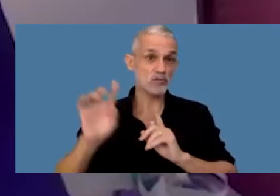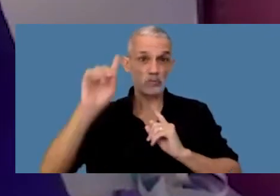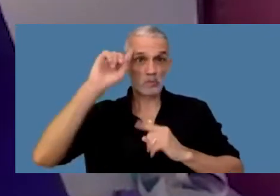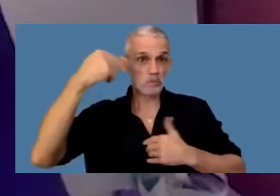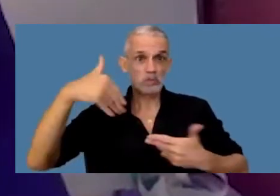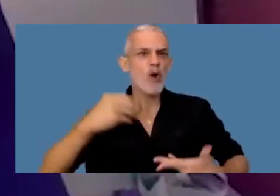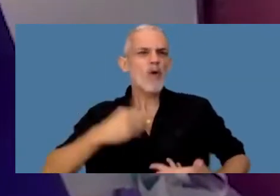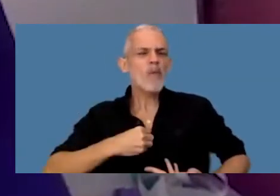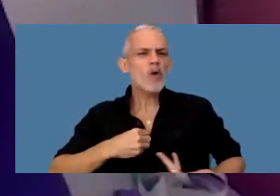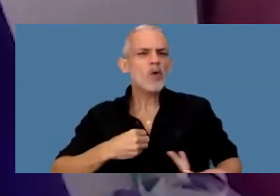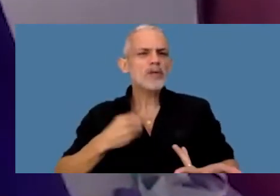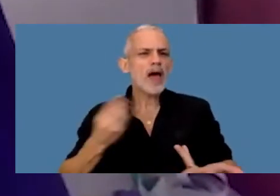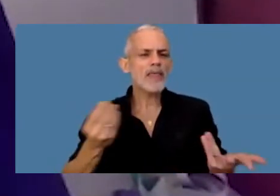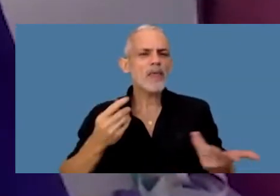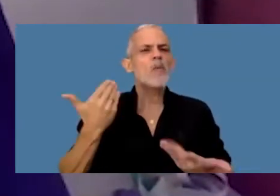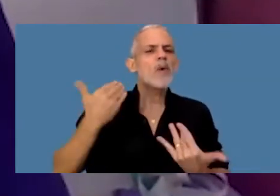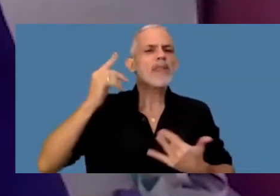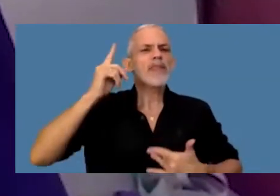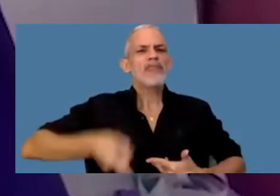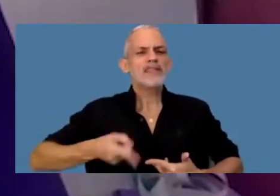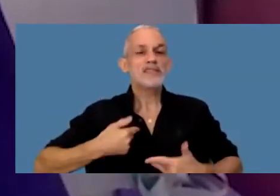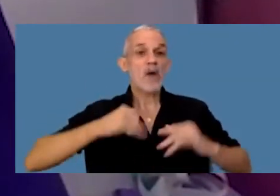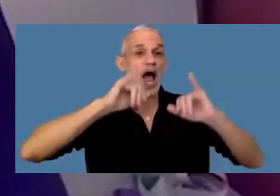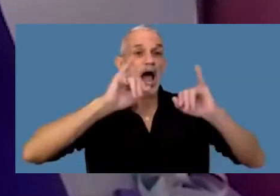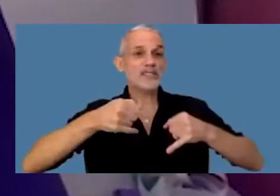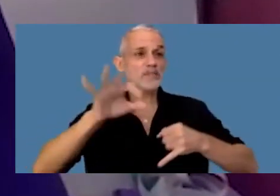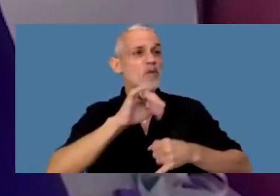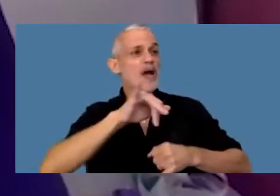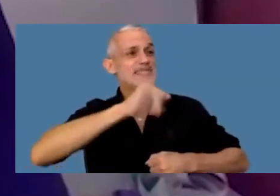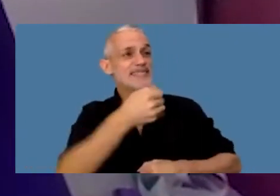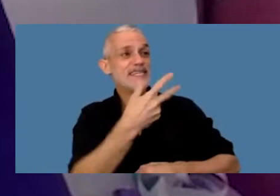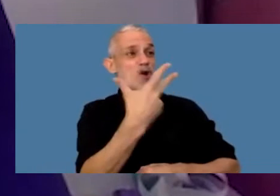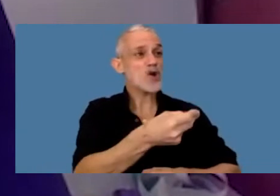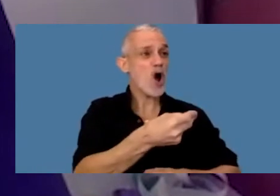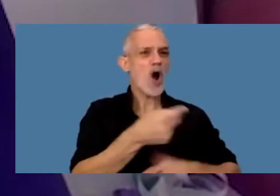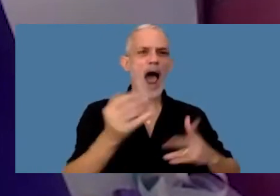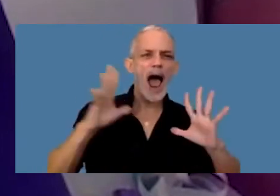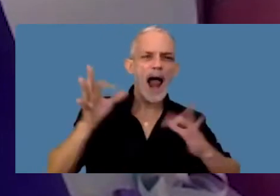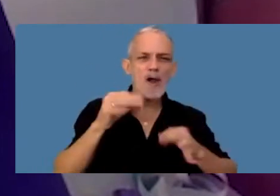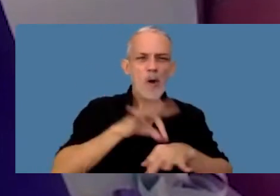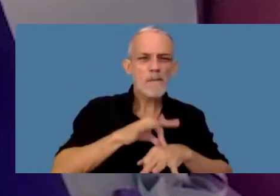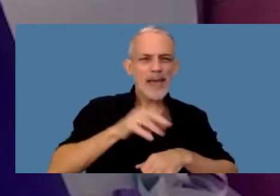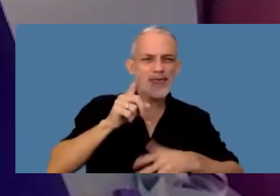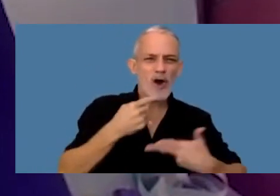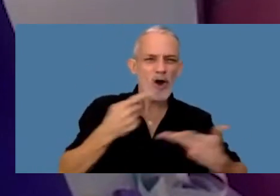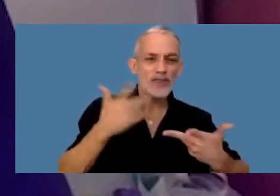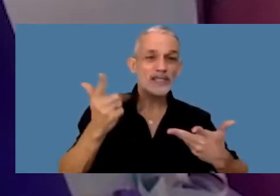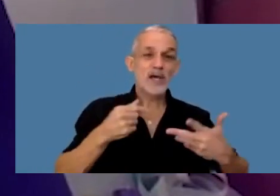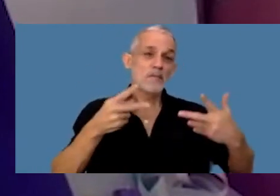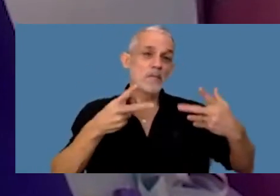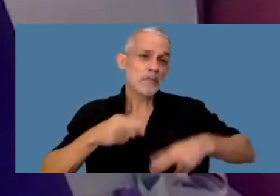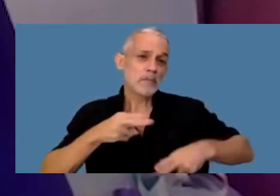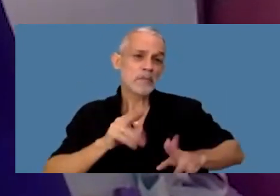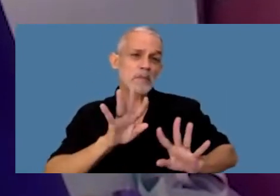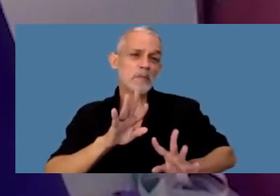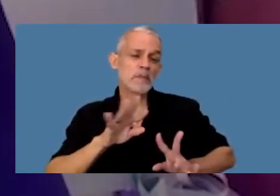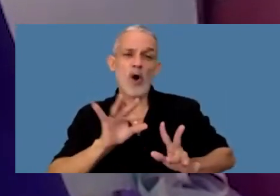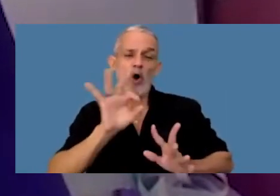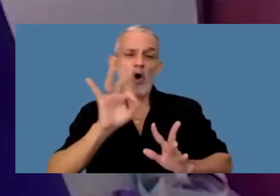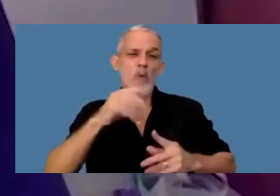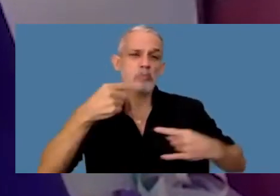paciente, donde, bueno, ahí también se establecen cuáles son los derechos del